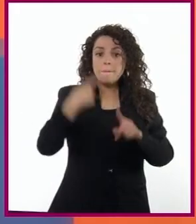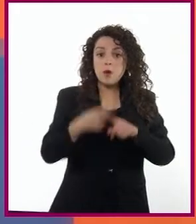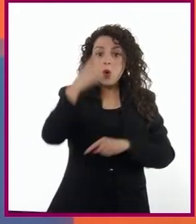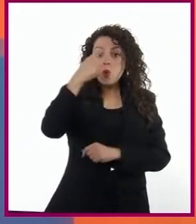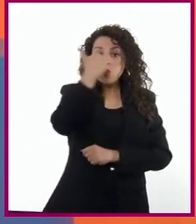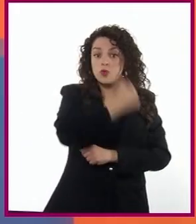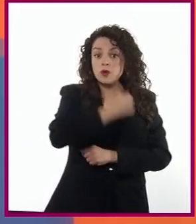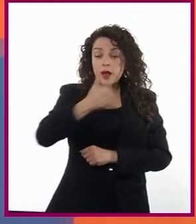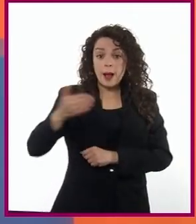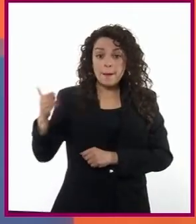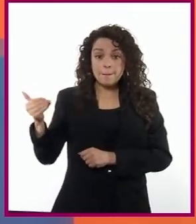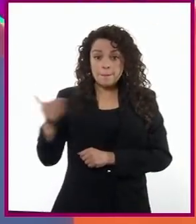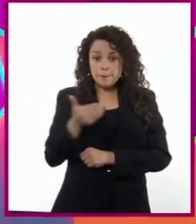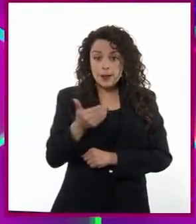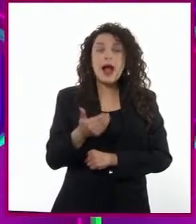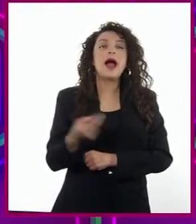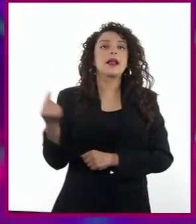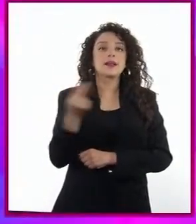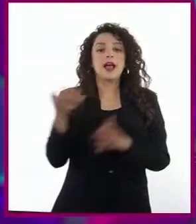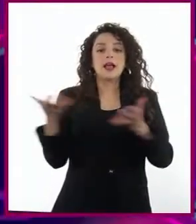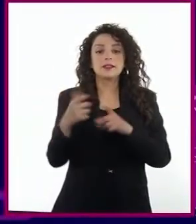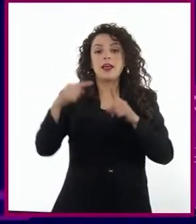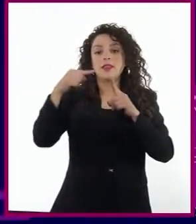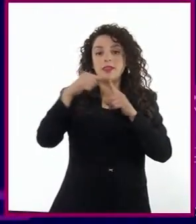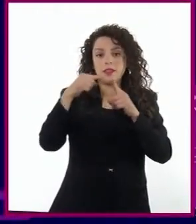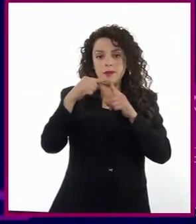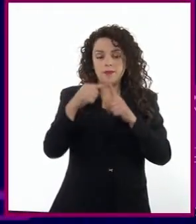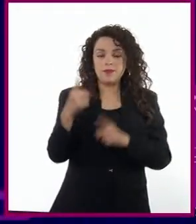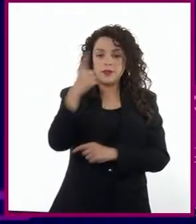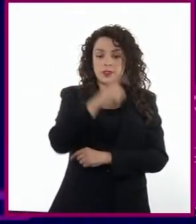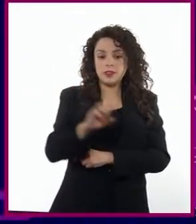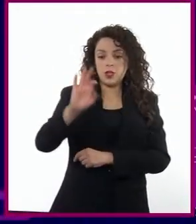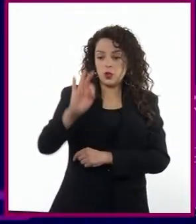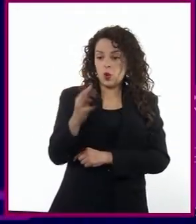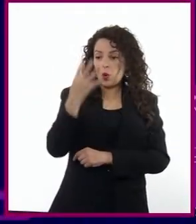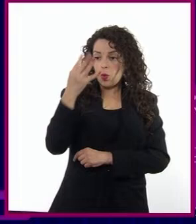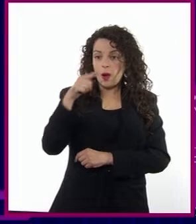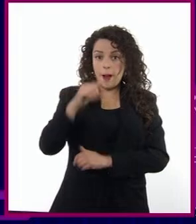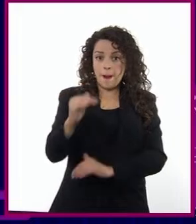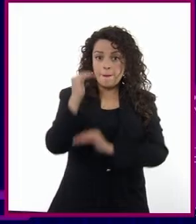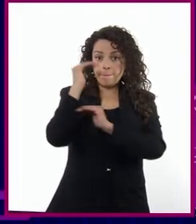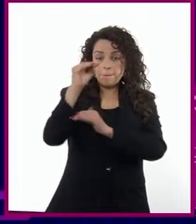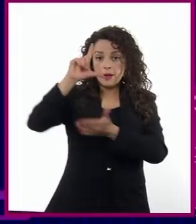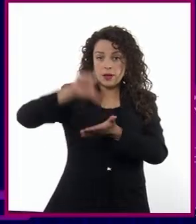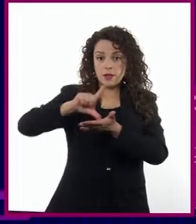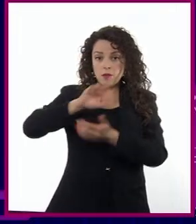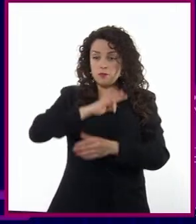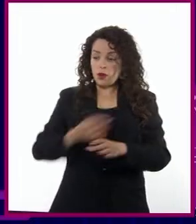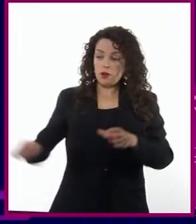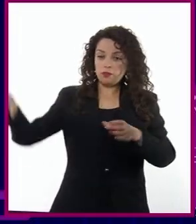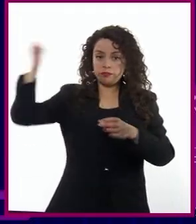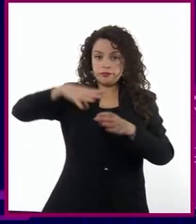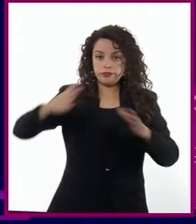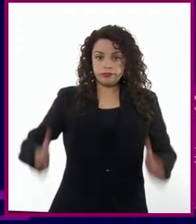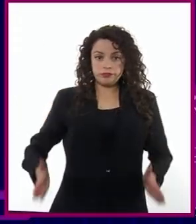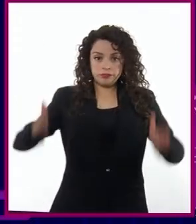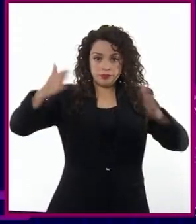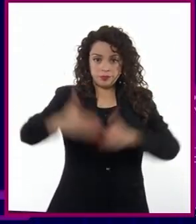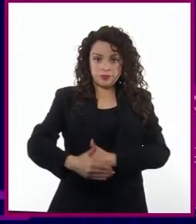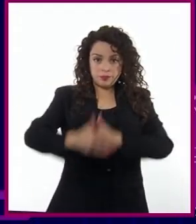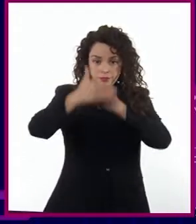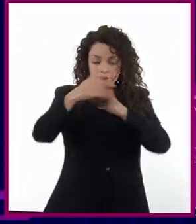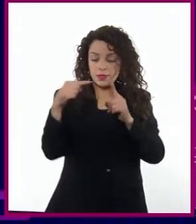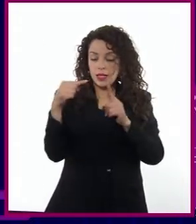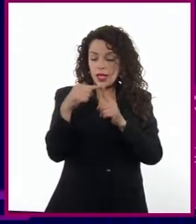pez. Entonces dividimos 144, que es la cantidad máxima de litros que puede contener la pecera,